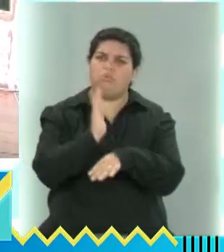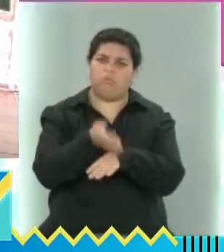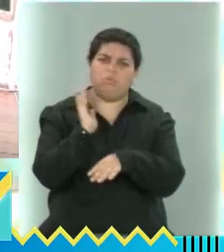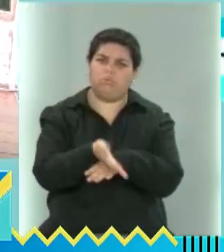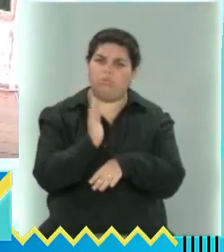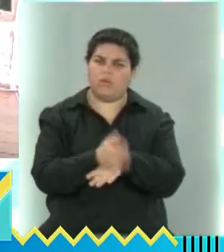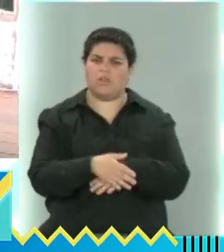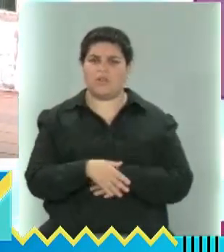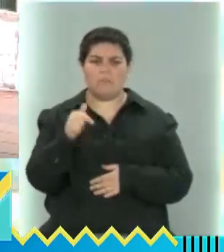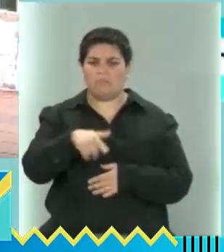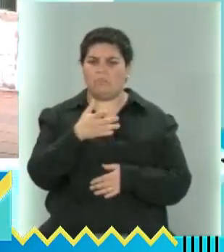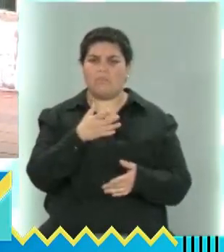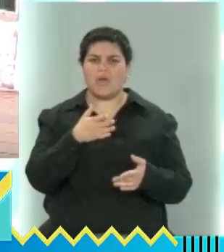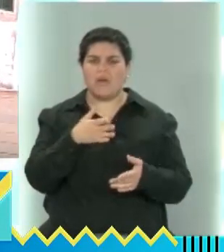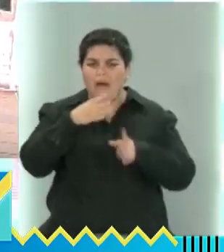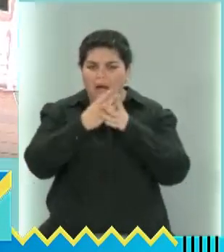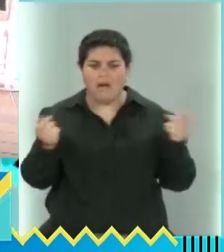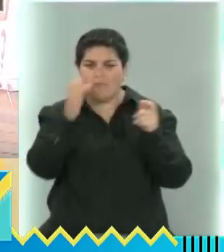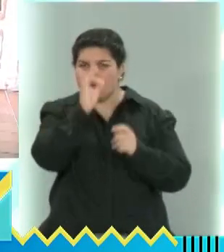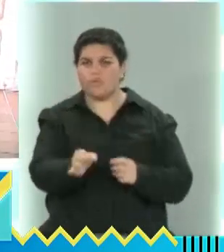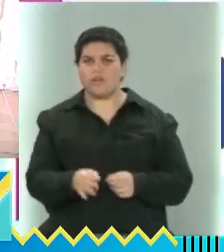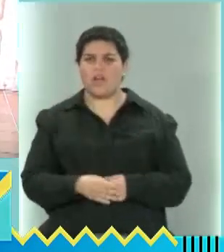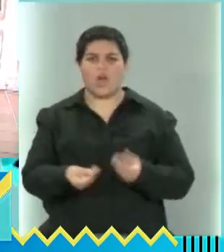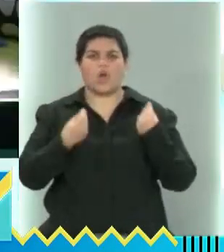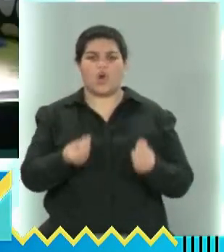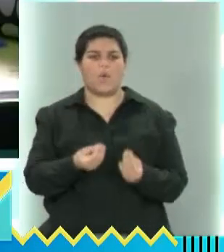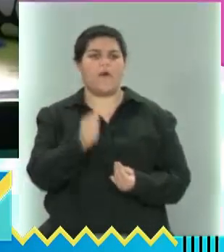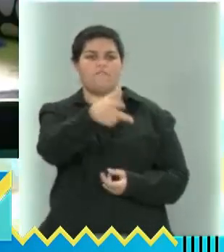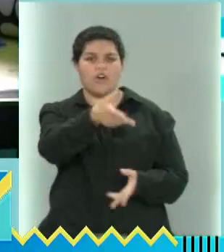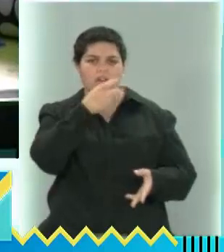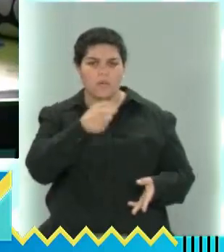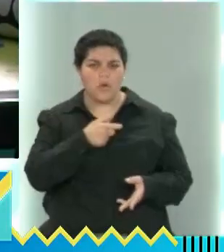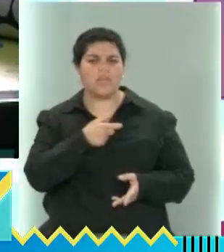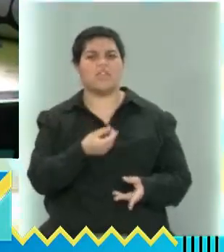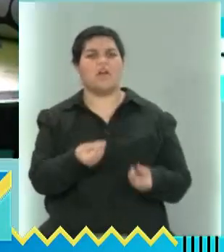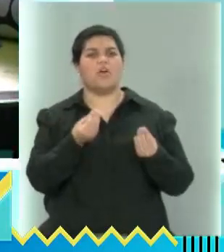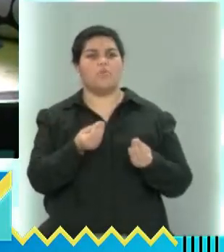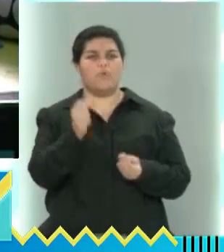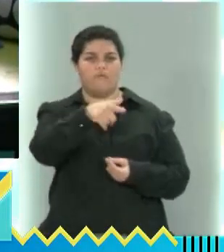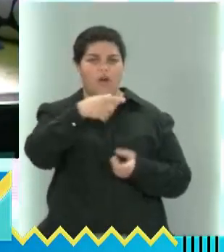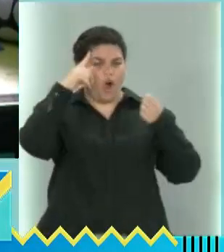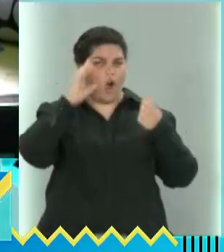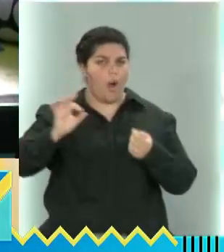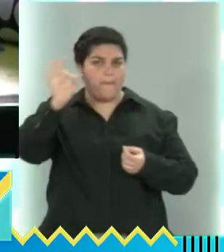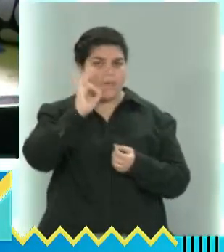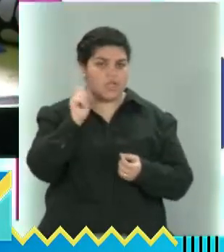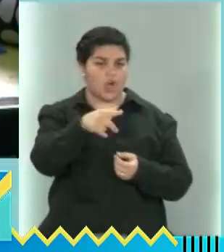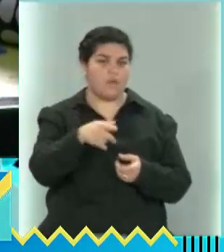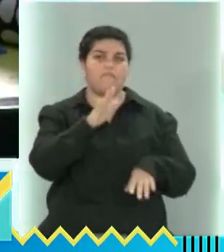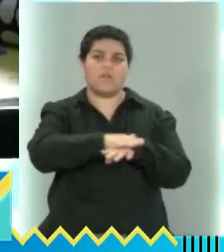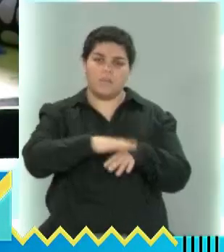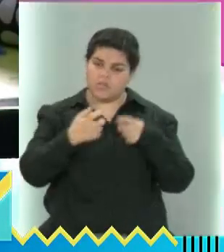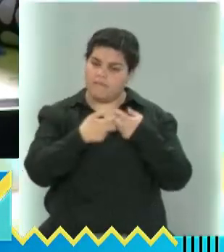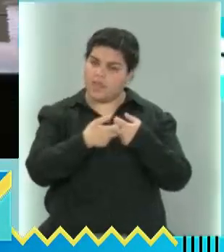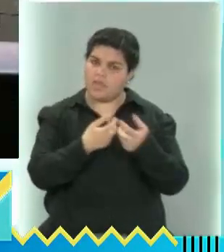Parece que esto no tiene fin. Entonces yo me gustaría que vos me pudieras responder desde tu postura como dirigente